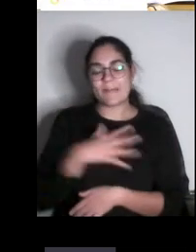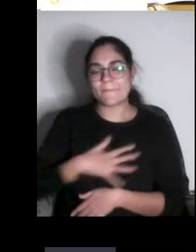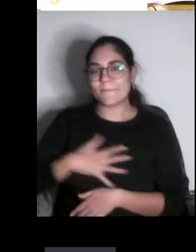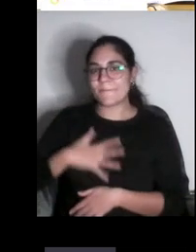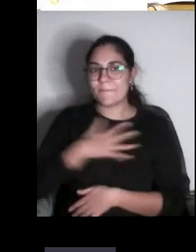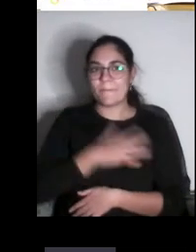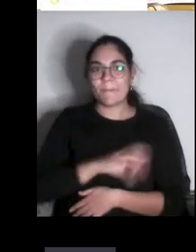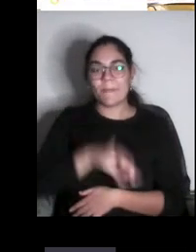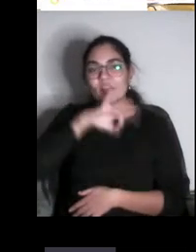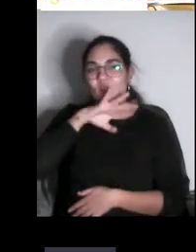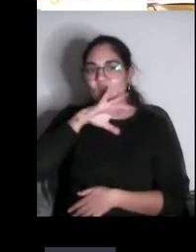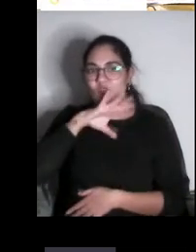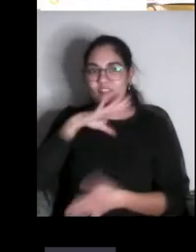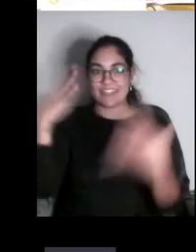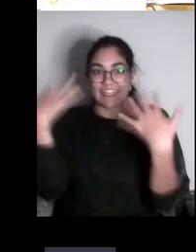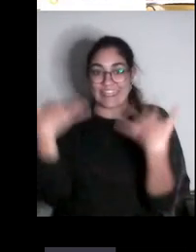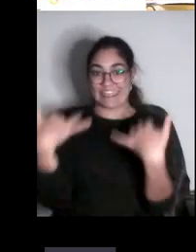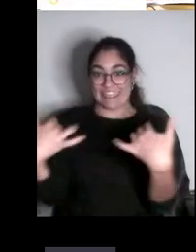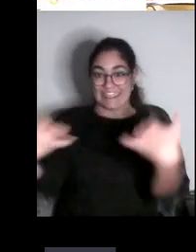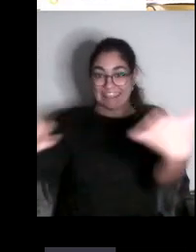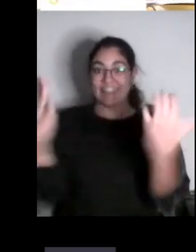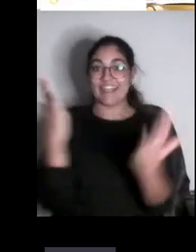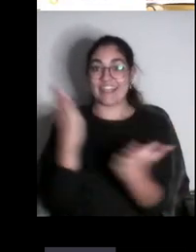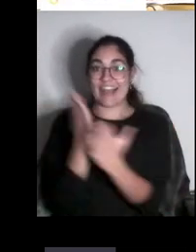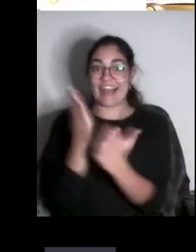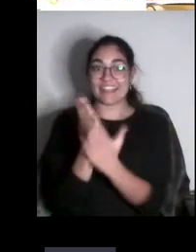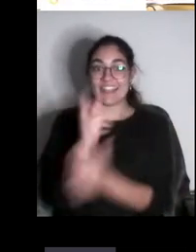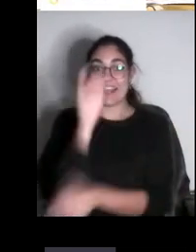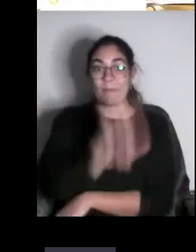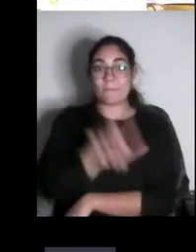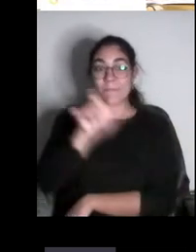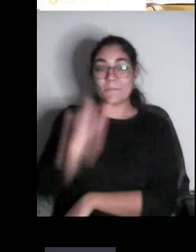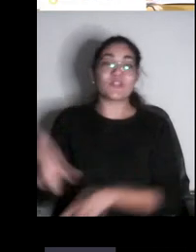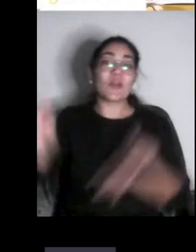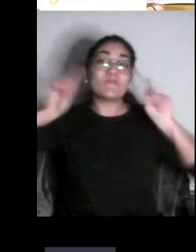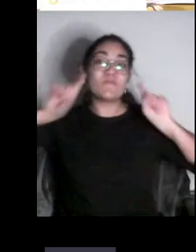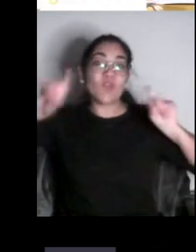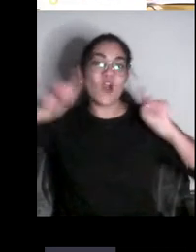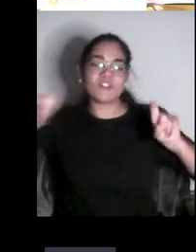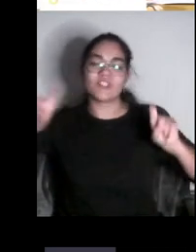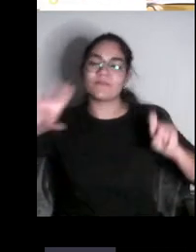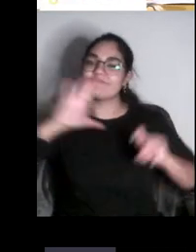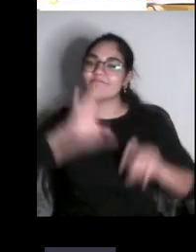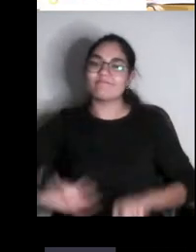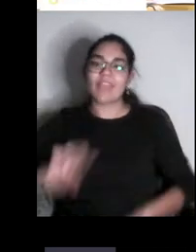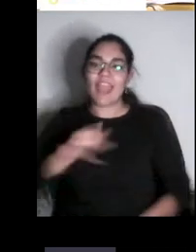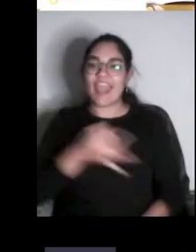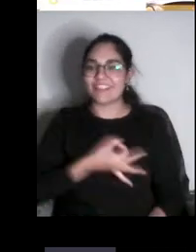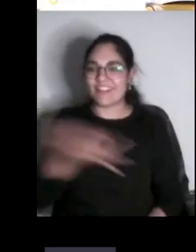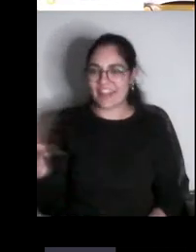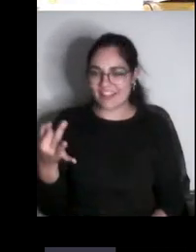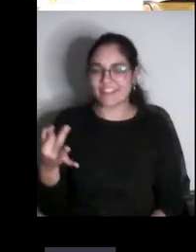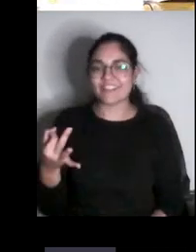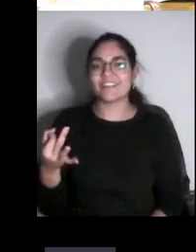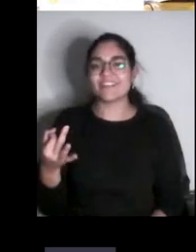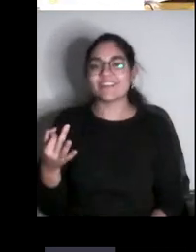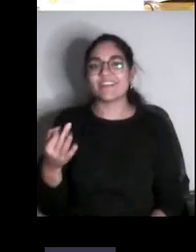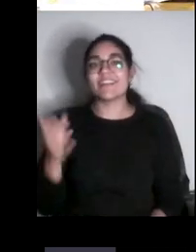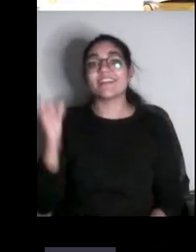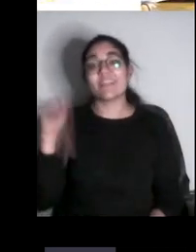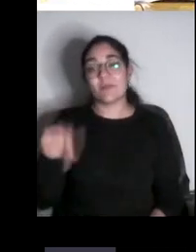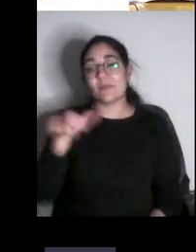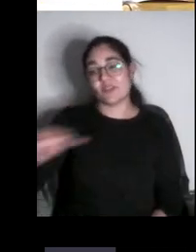ver una clase llena de profesores excelentes, como los que estáis en